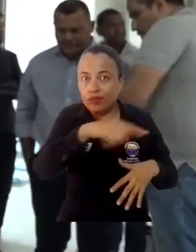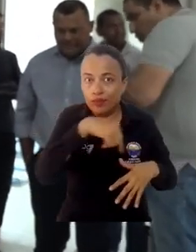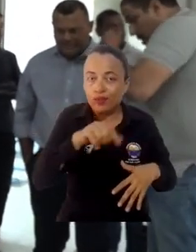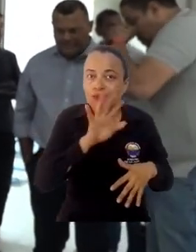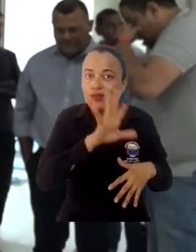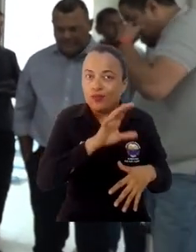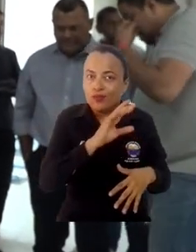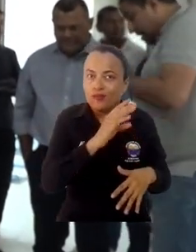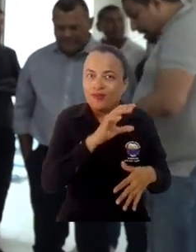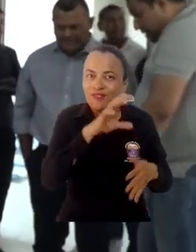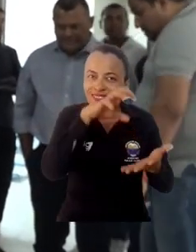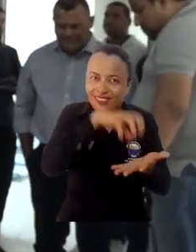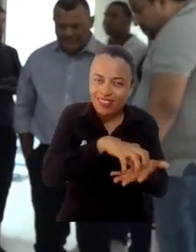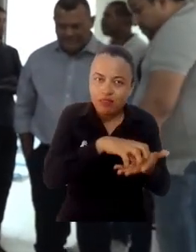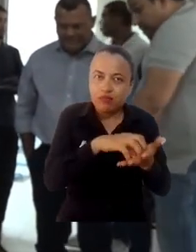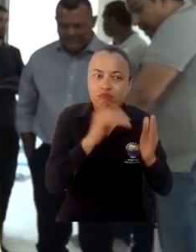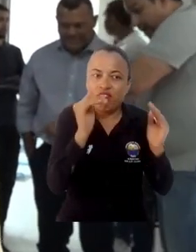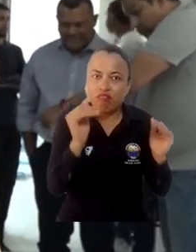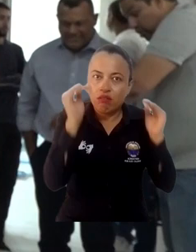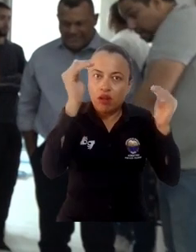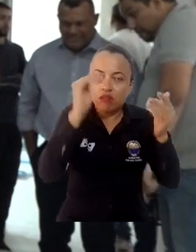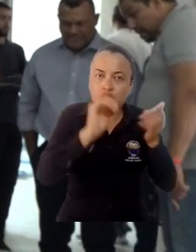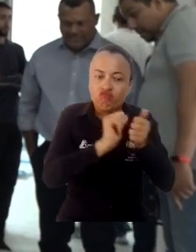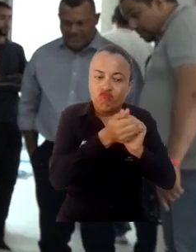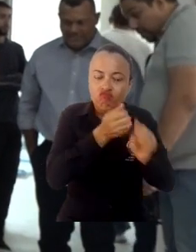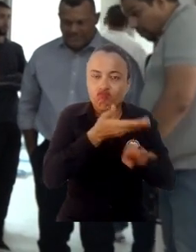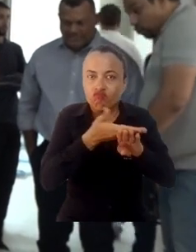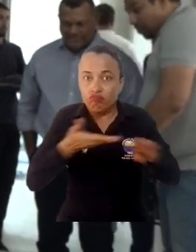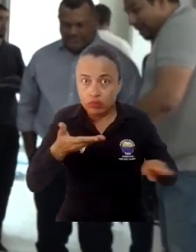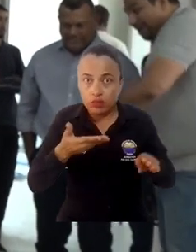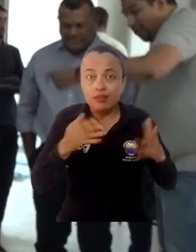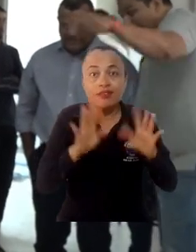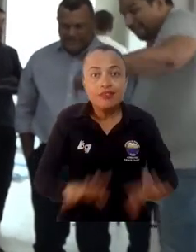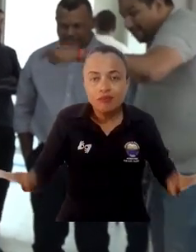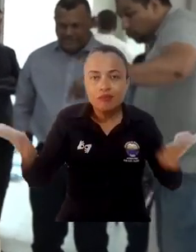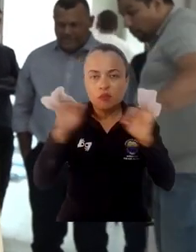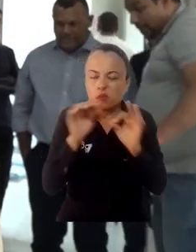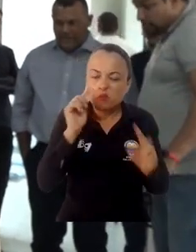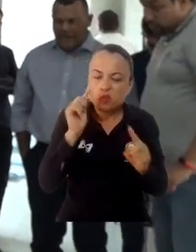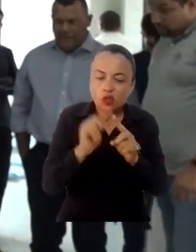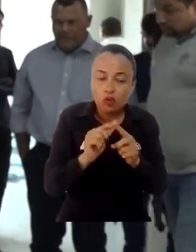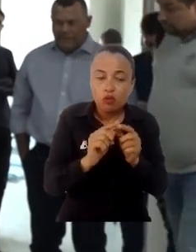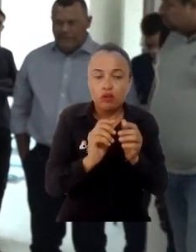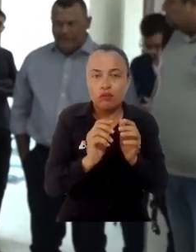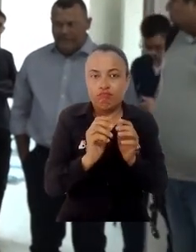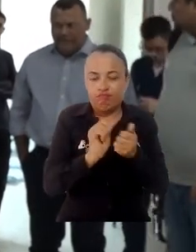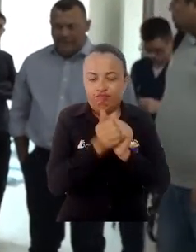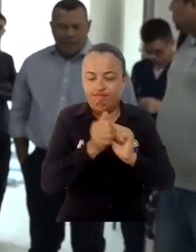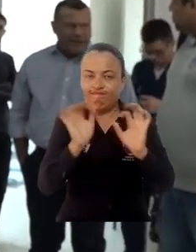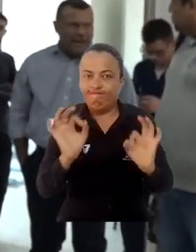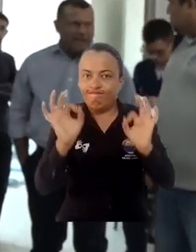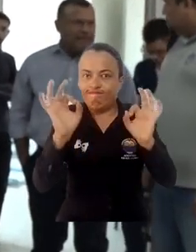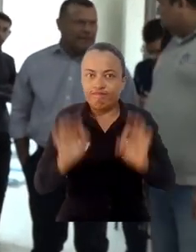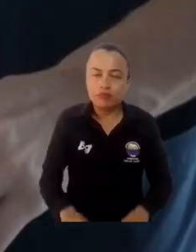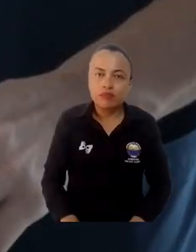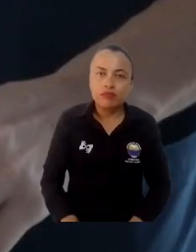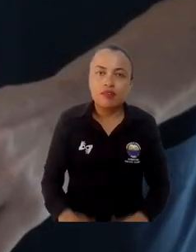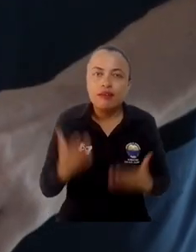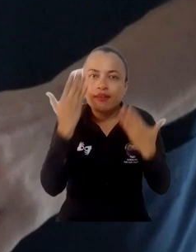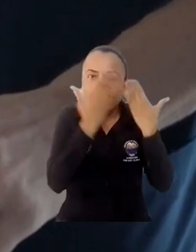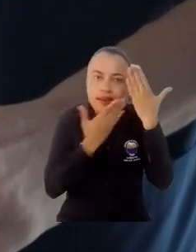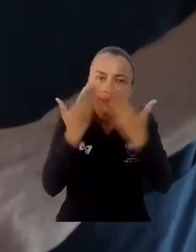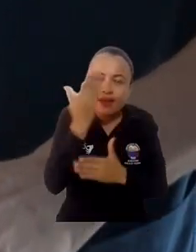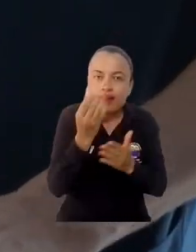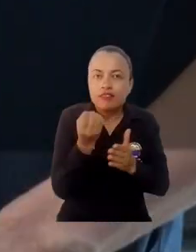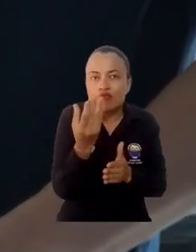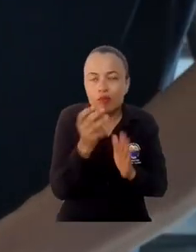de punta con la que goza el Centro de Alto Rendimiento va a ser importante para, sin duda alguna, tener buenos deportistas.